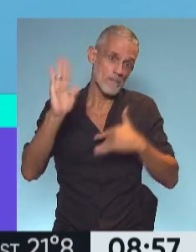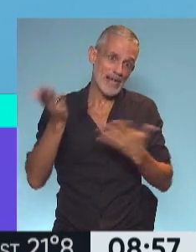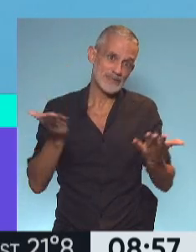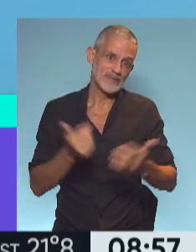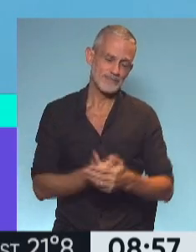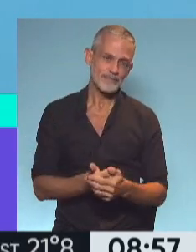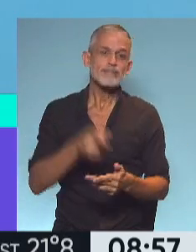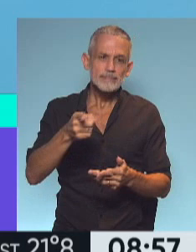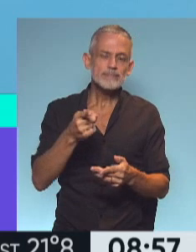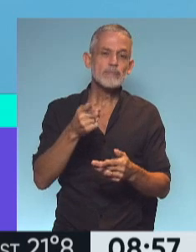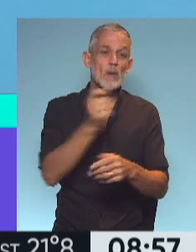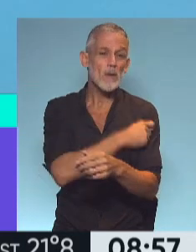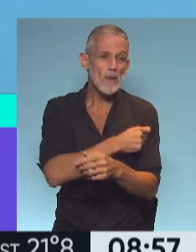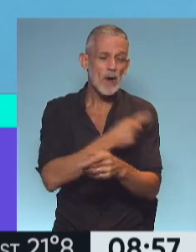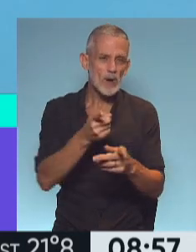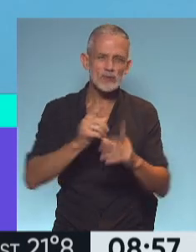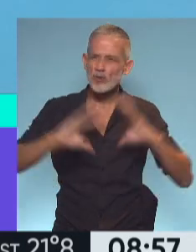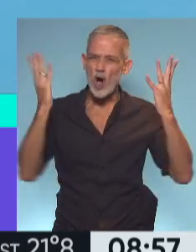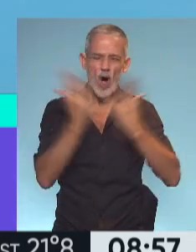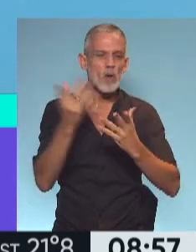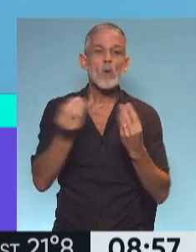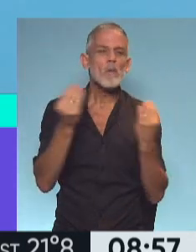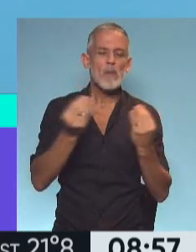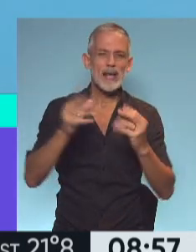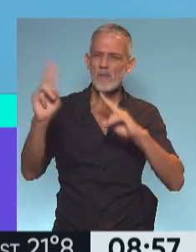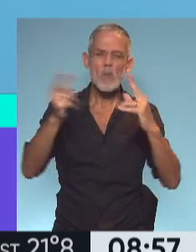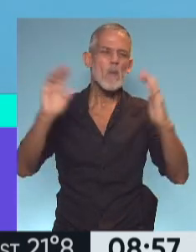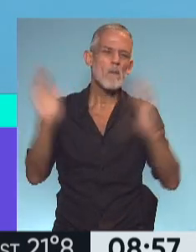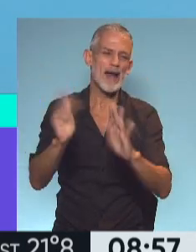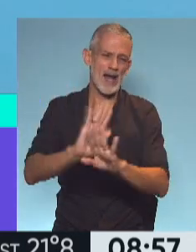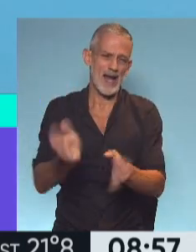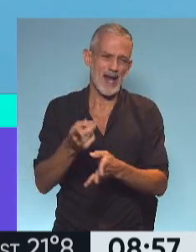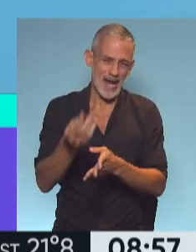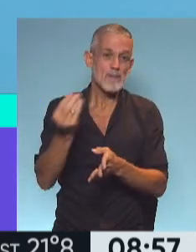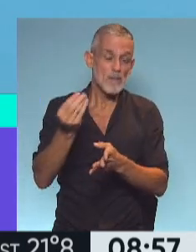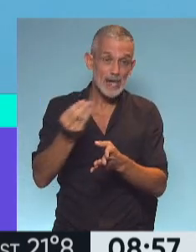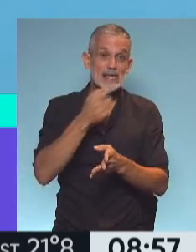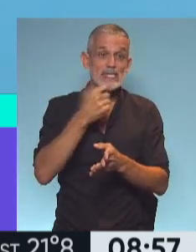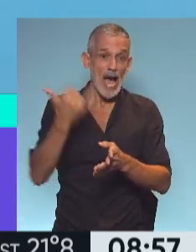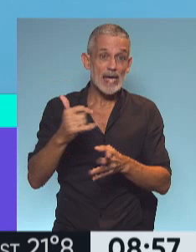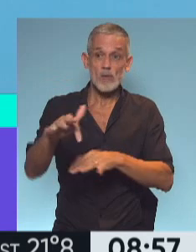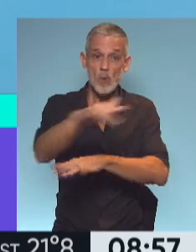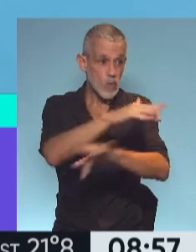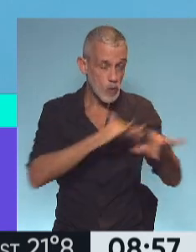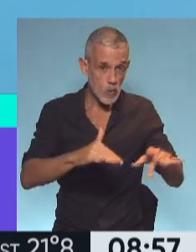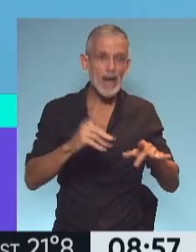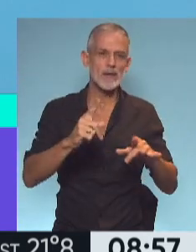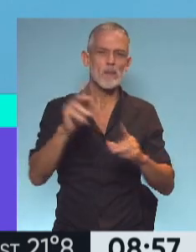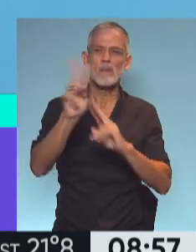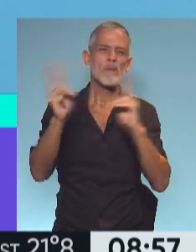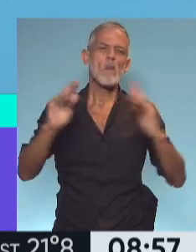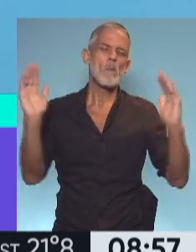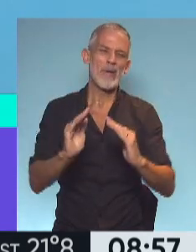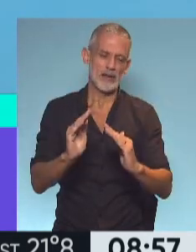lo tanto, la vacunación en el mundo es para disminuir la mortalidad, es para que que aunque haya circulación viral tengamos menos